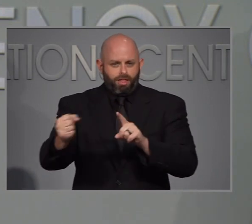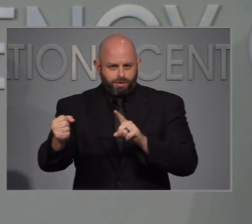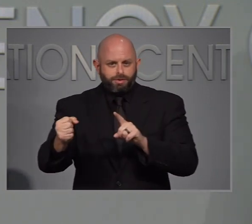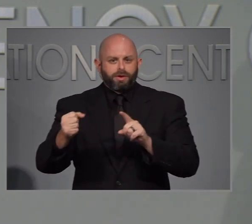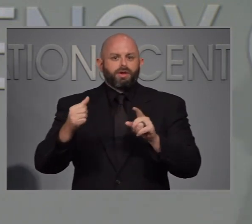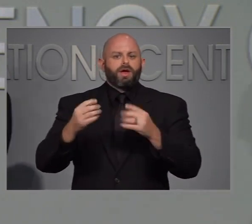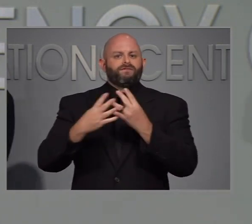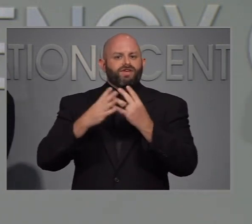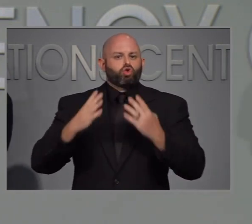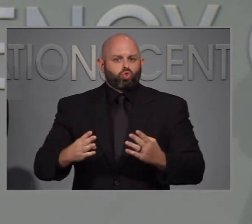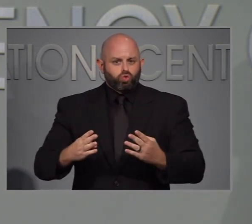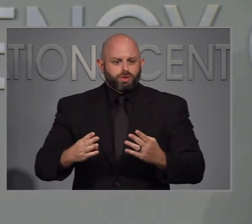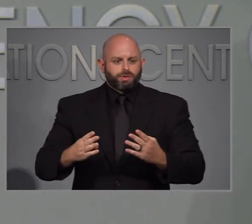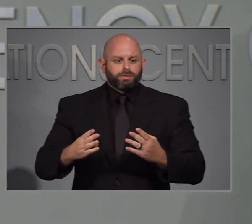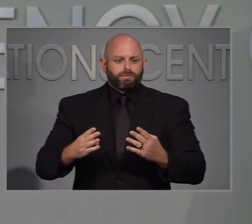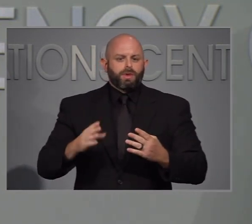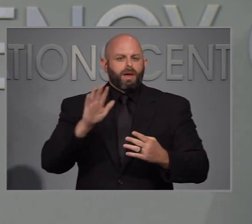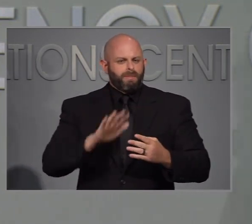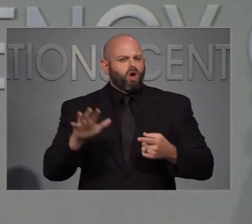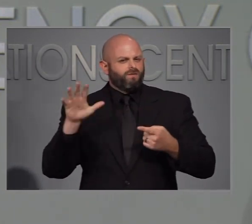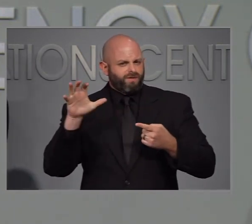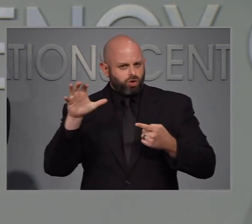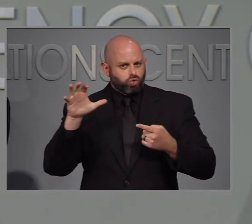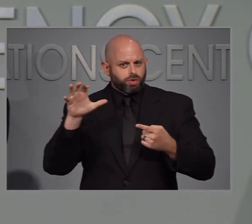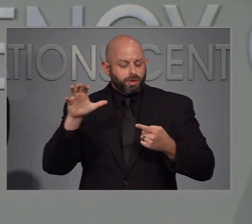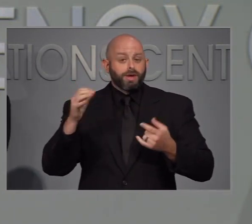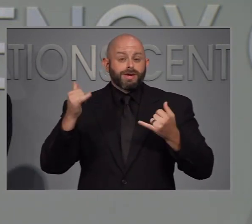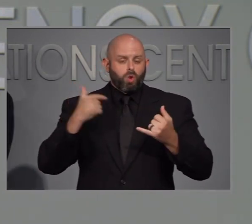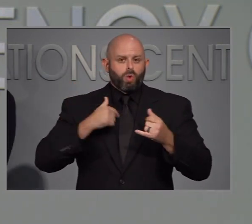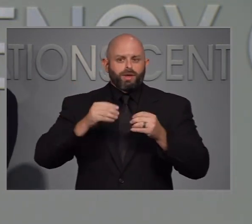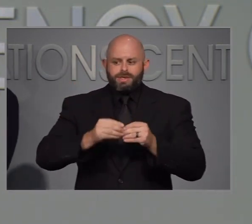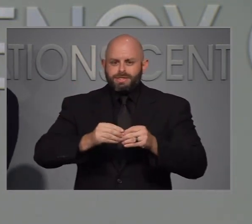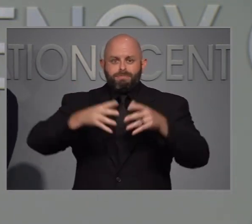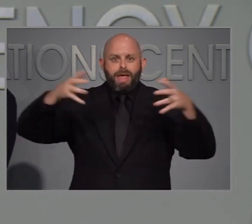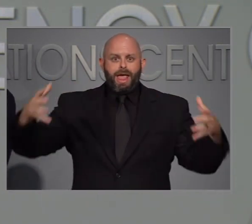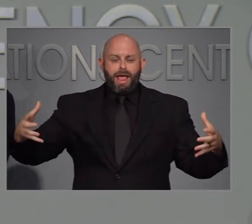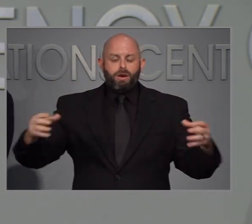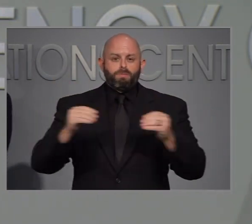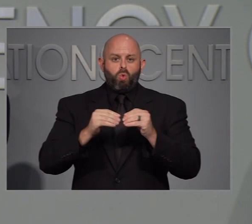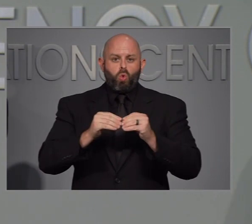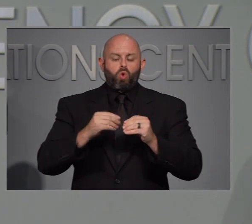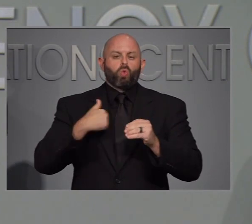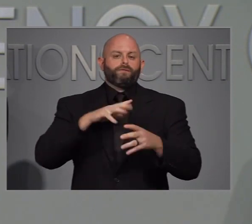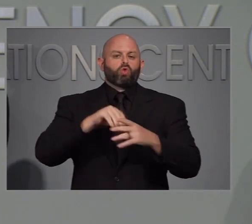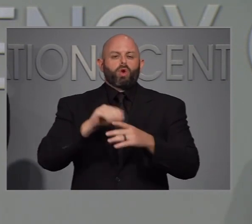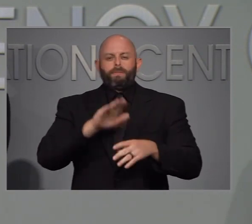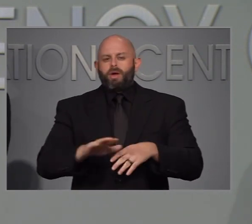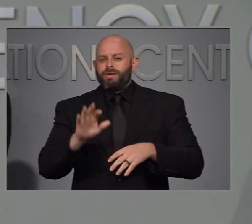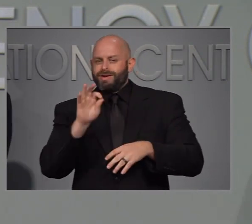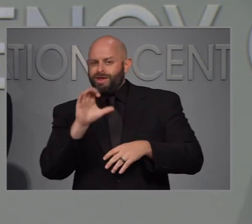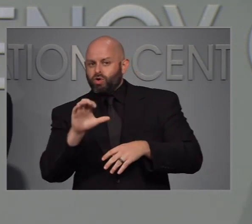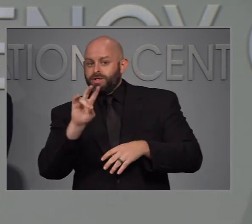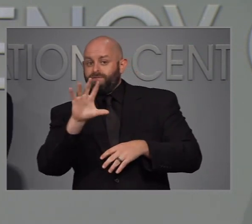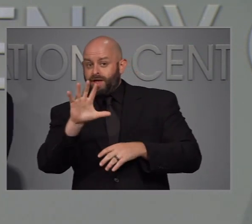los ofensores no violentos, en la que ahora hemos expandido este grupo como a